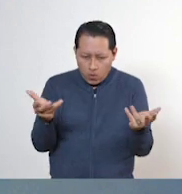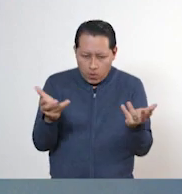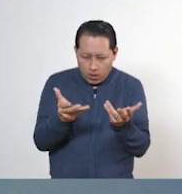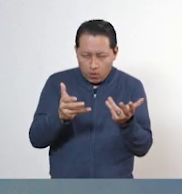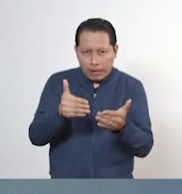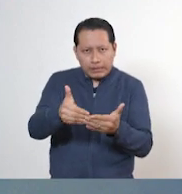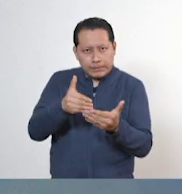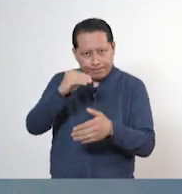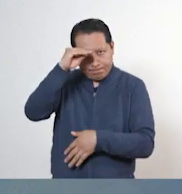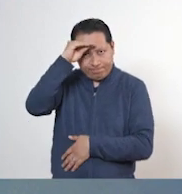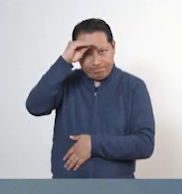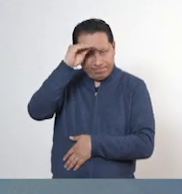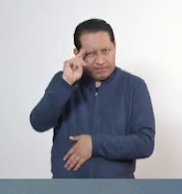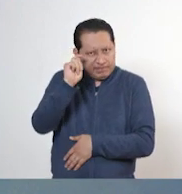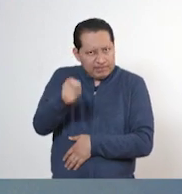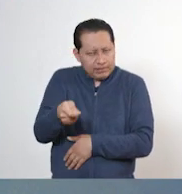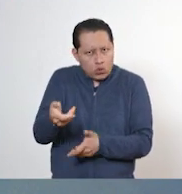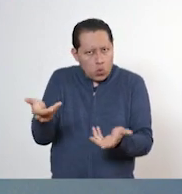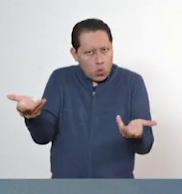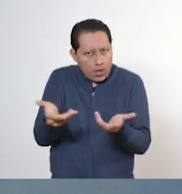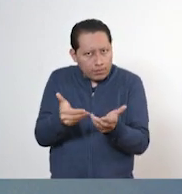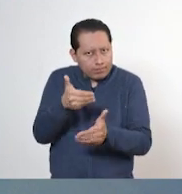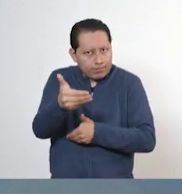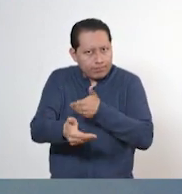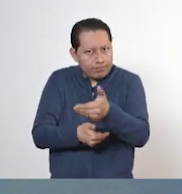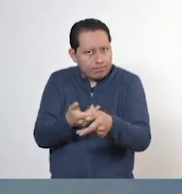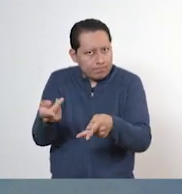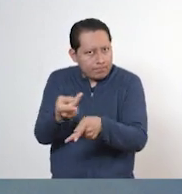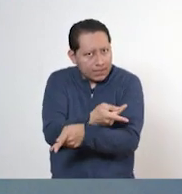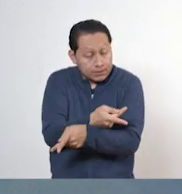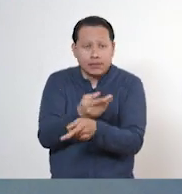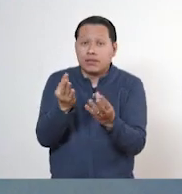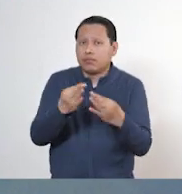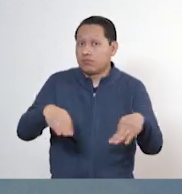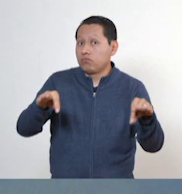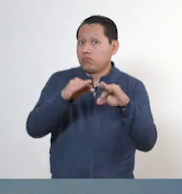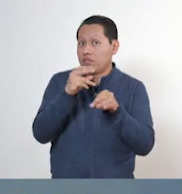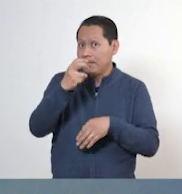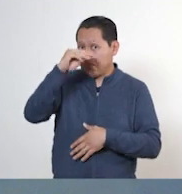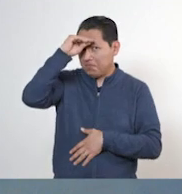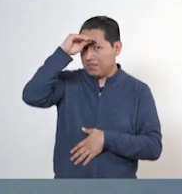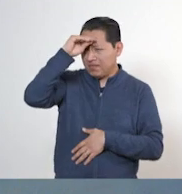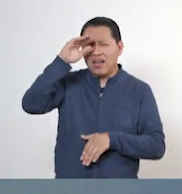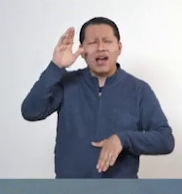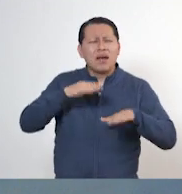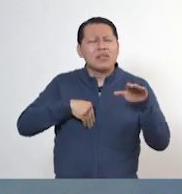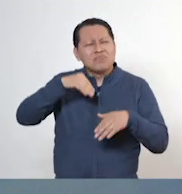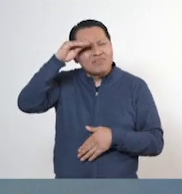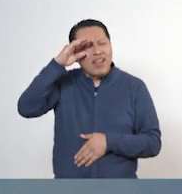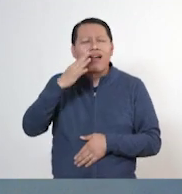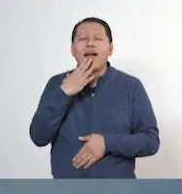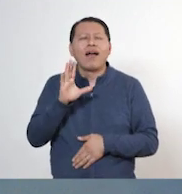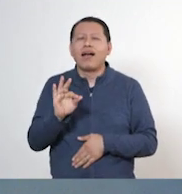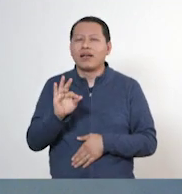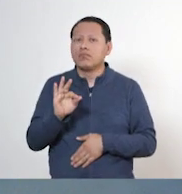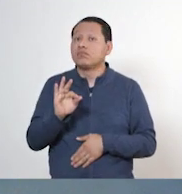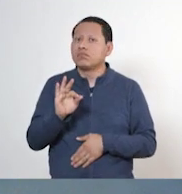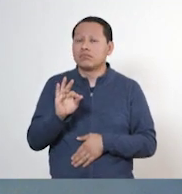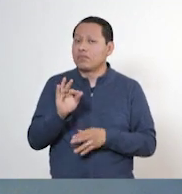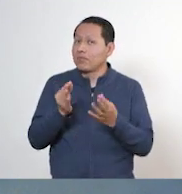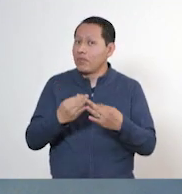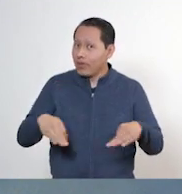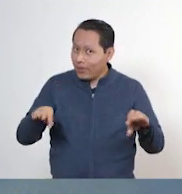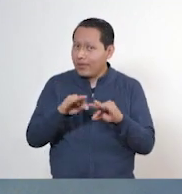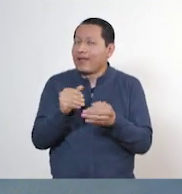pueden generar. Es decir, cada acción tiene una reacción que puede parecer inofensiva. Así que es